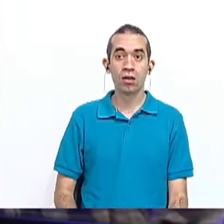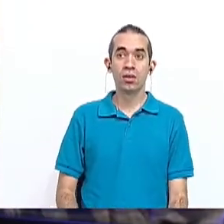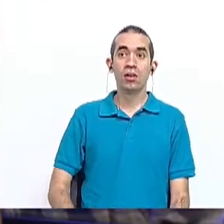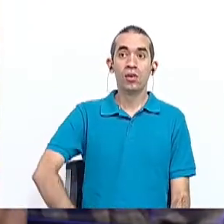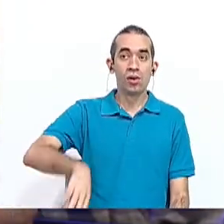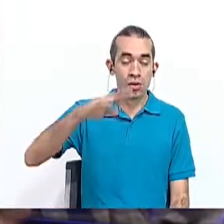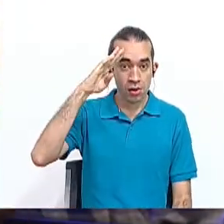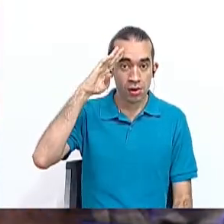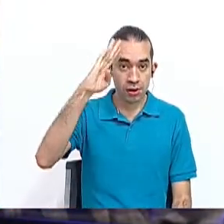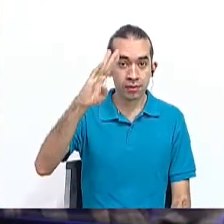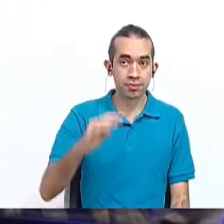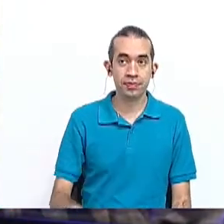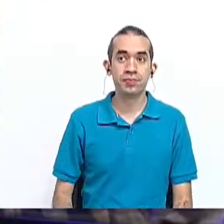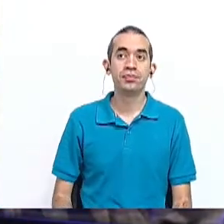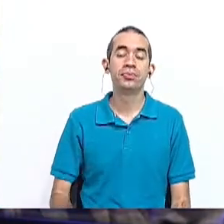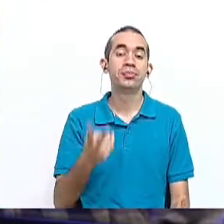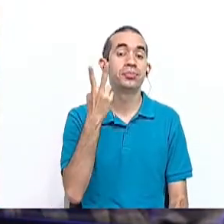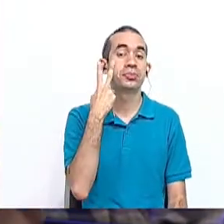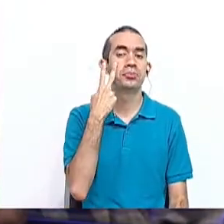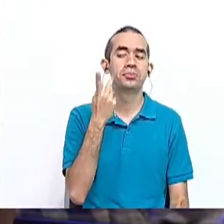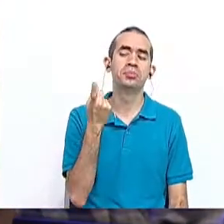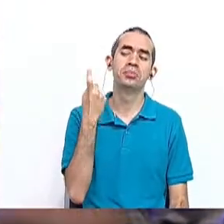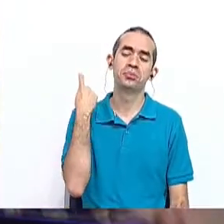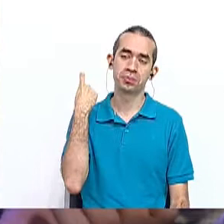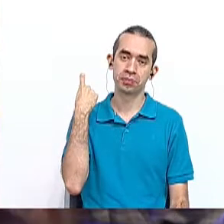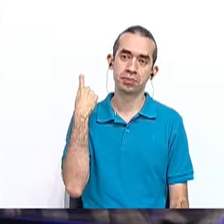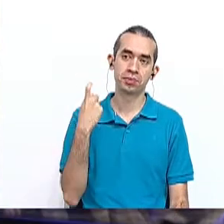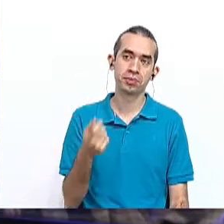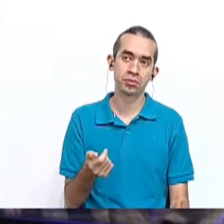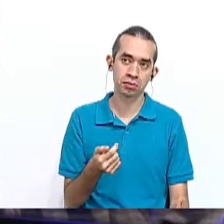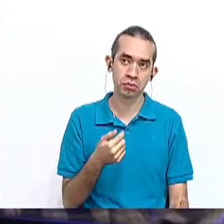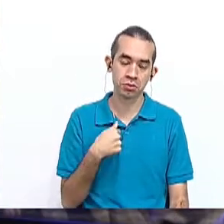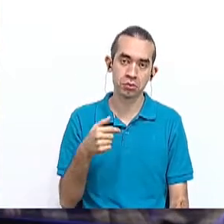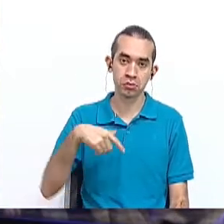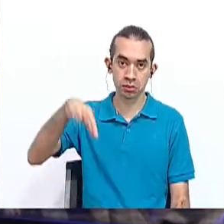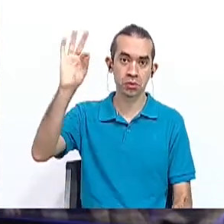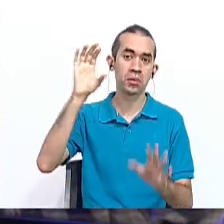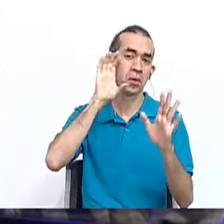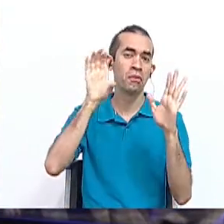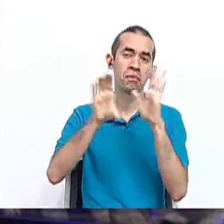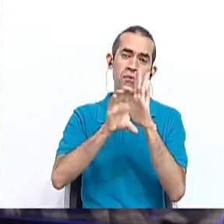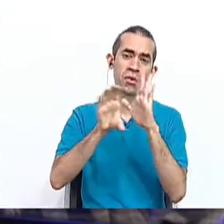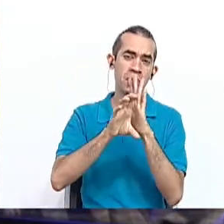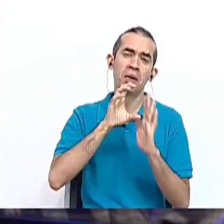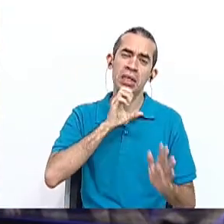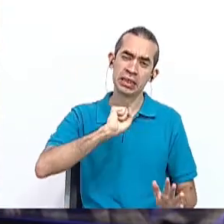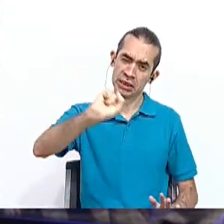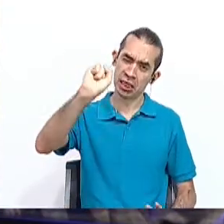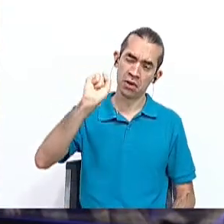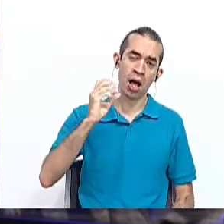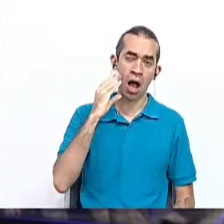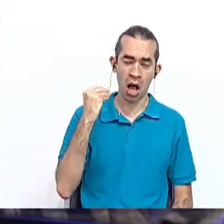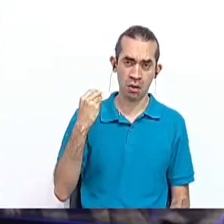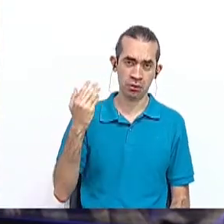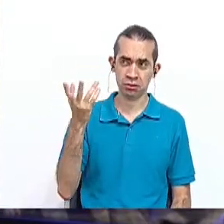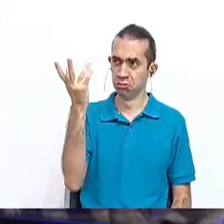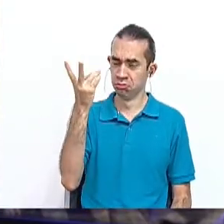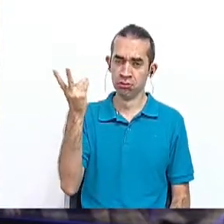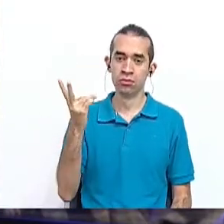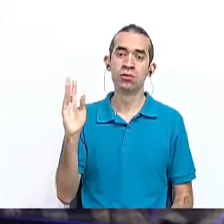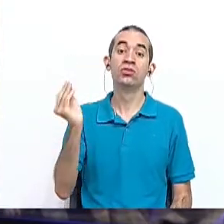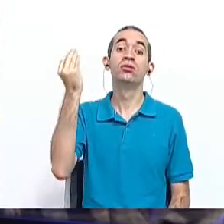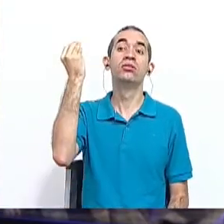Hola, vieran que hace unos días me encontré estas fotos antiguas de mis abuelos de jóvenes y me sorprendió